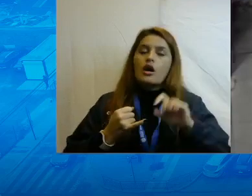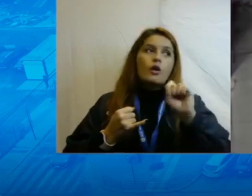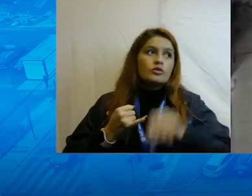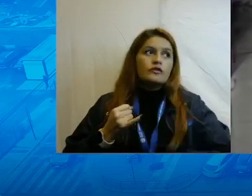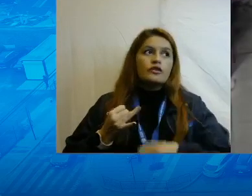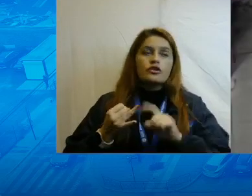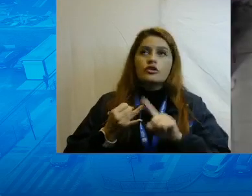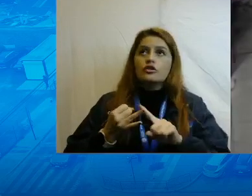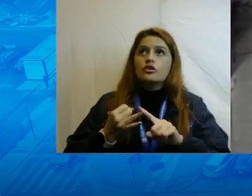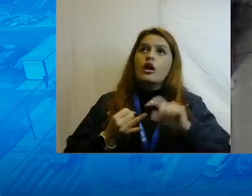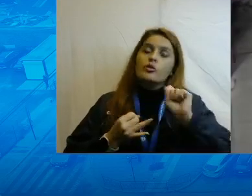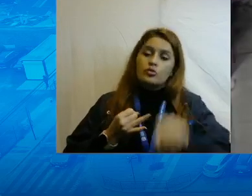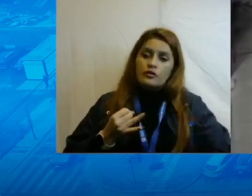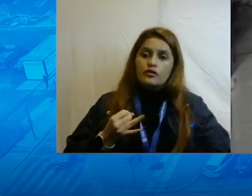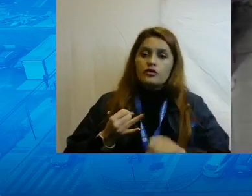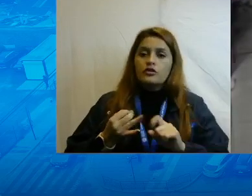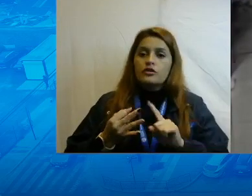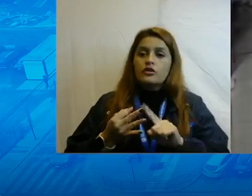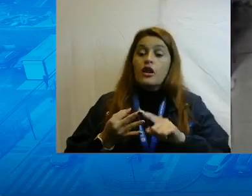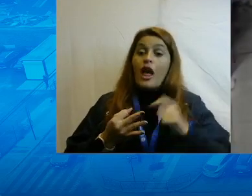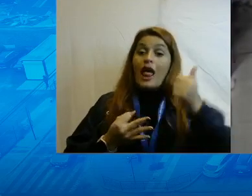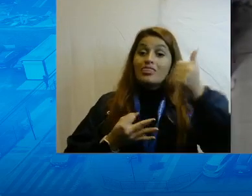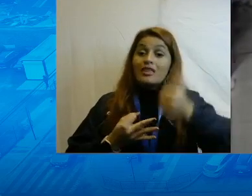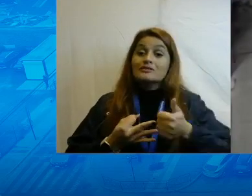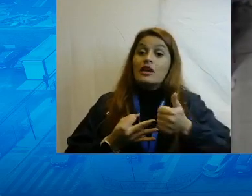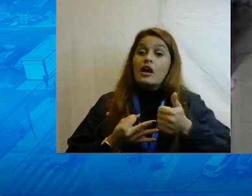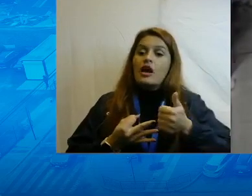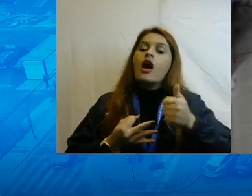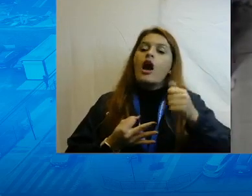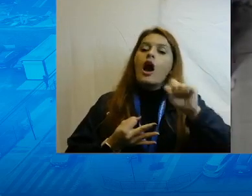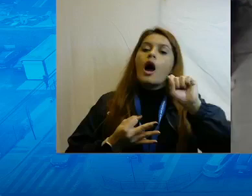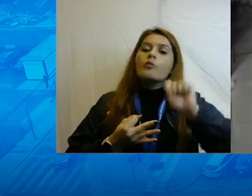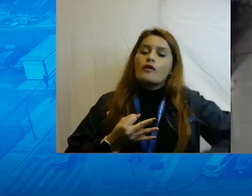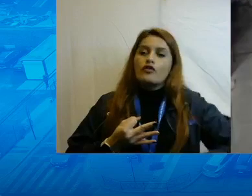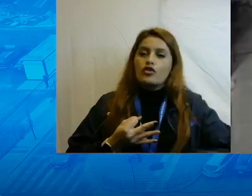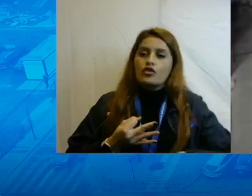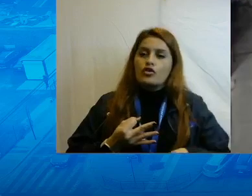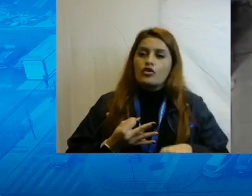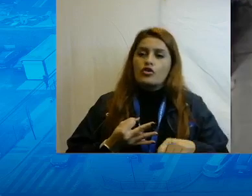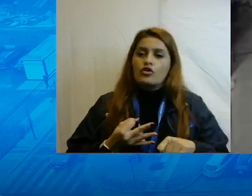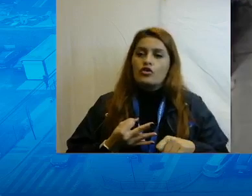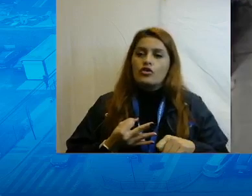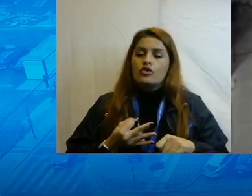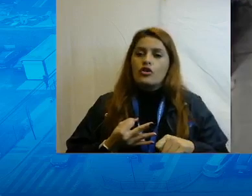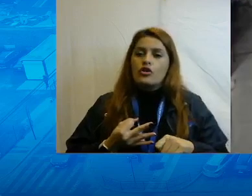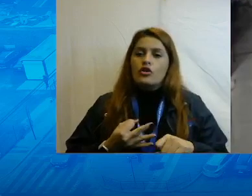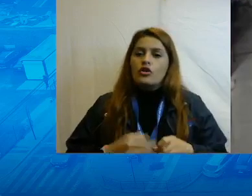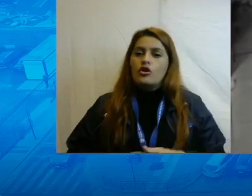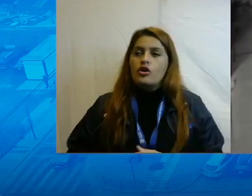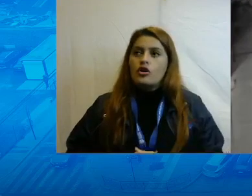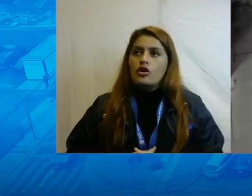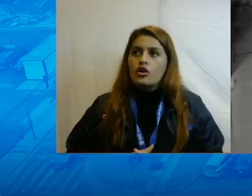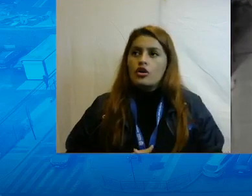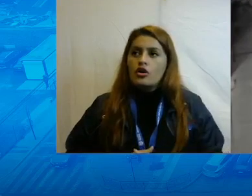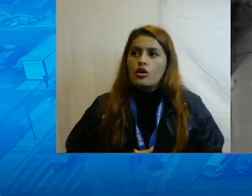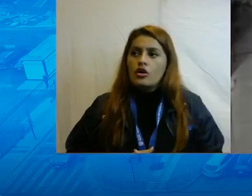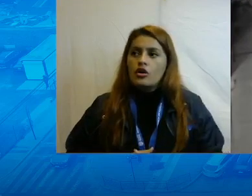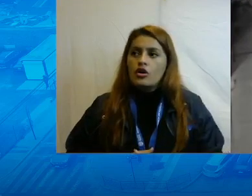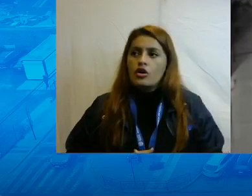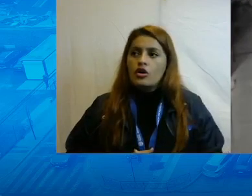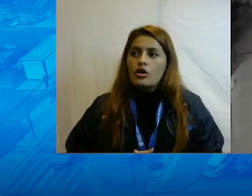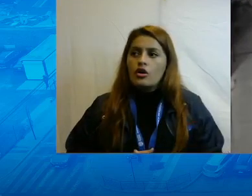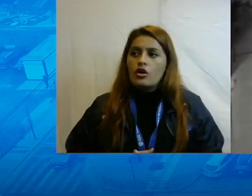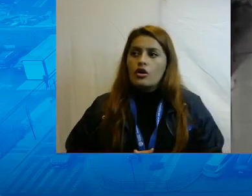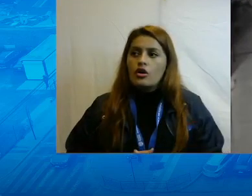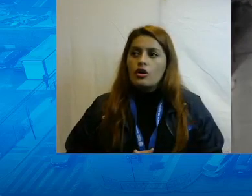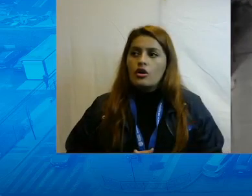Apruebo. Rojas. Apruebo. Alcaldesa. Apruebo. ¿Hay información de quién va? No. ¿Hay información de